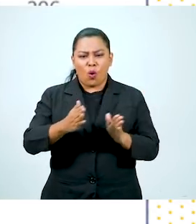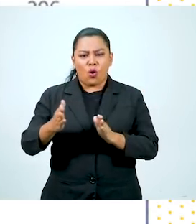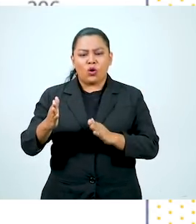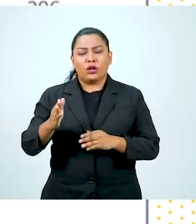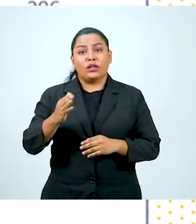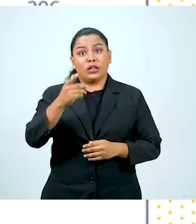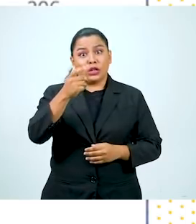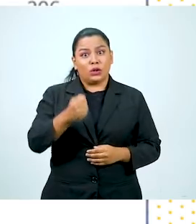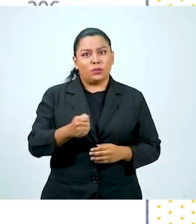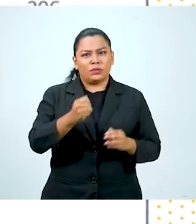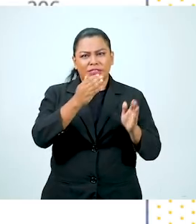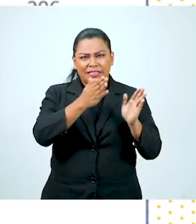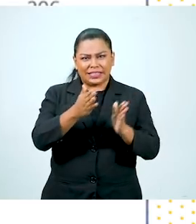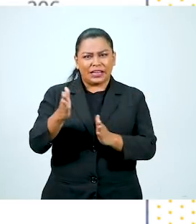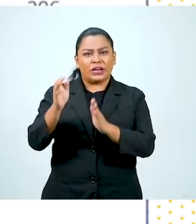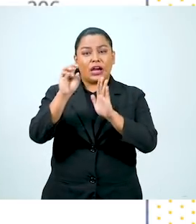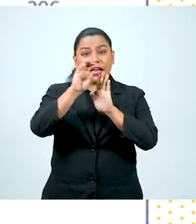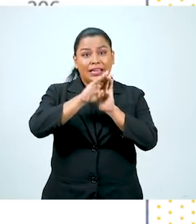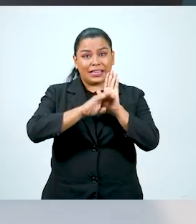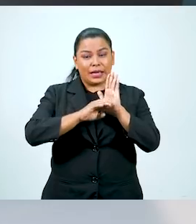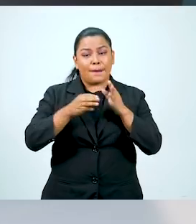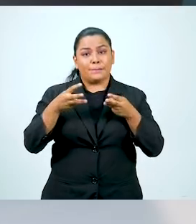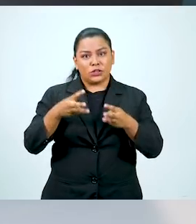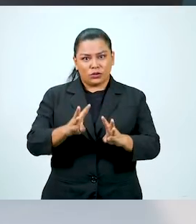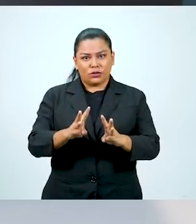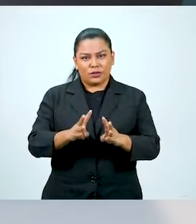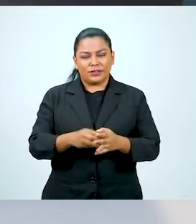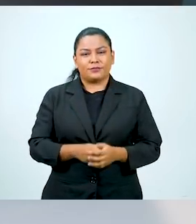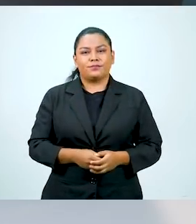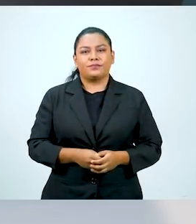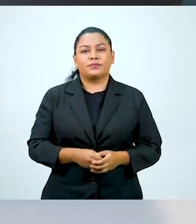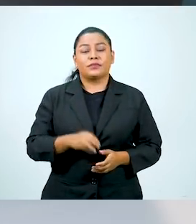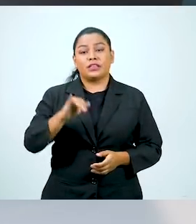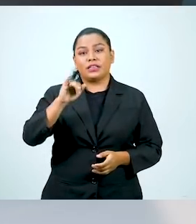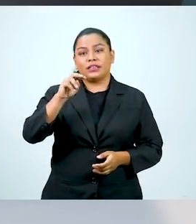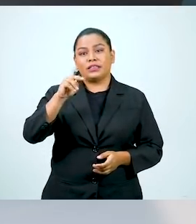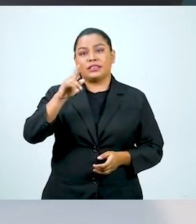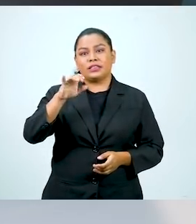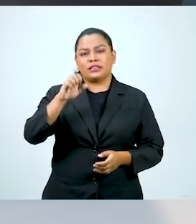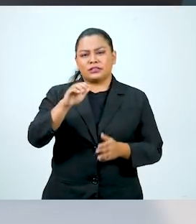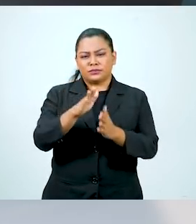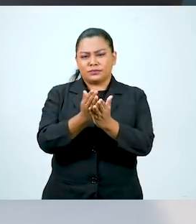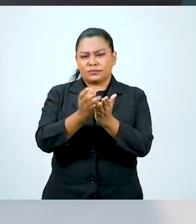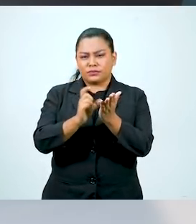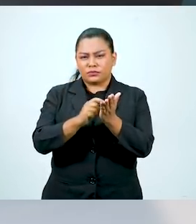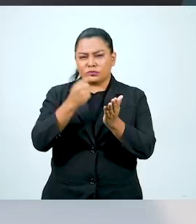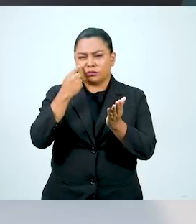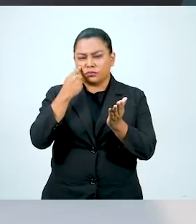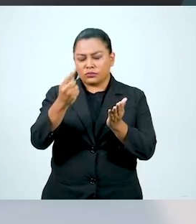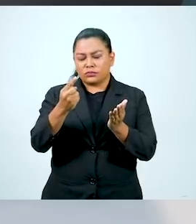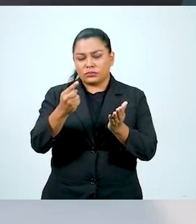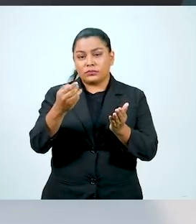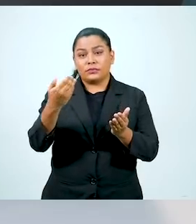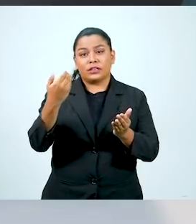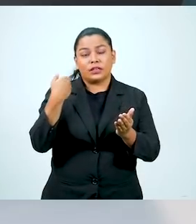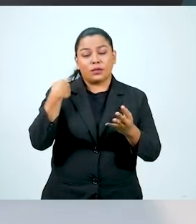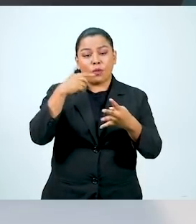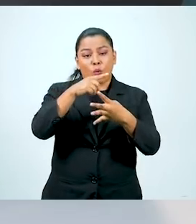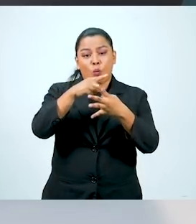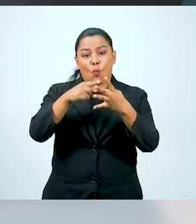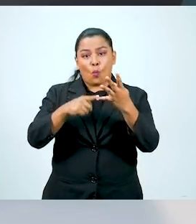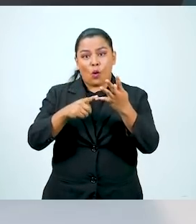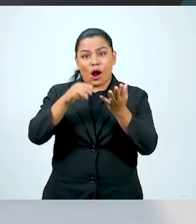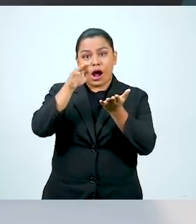los trimestres en cada guía metodológica. En el índice del tomo 1, como podrán observar, tenemos